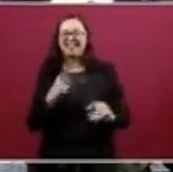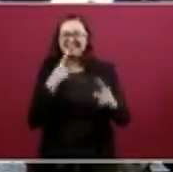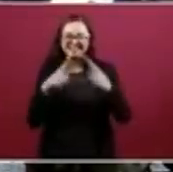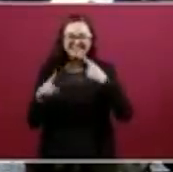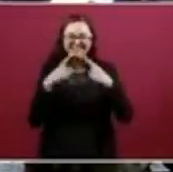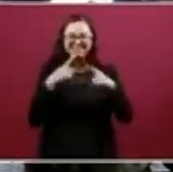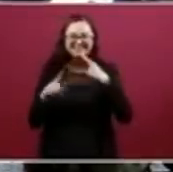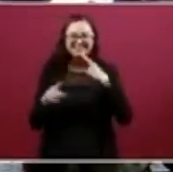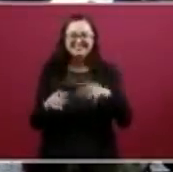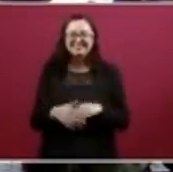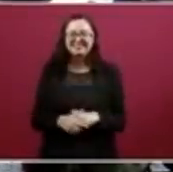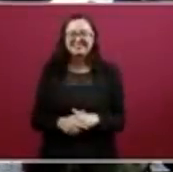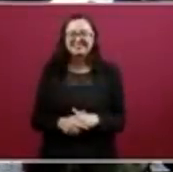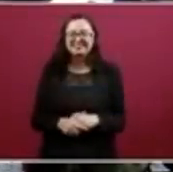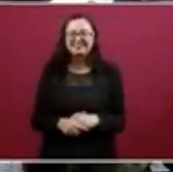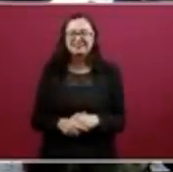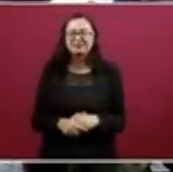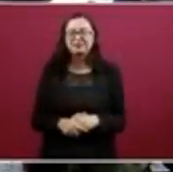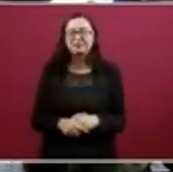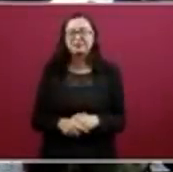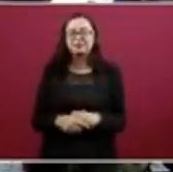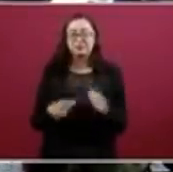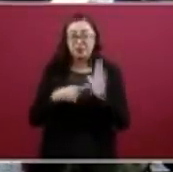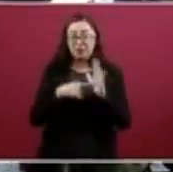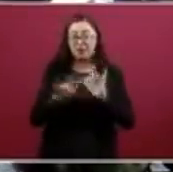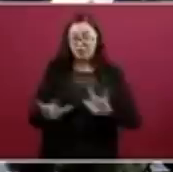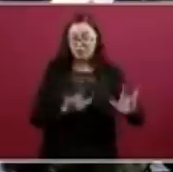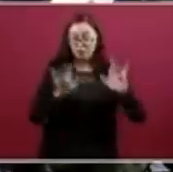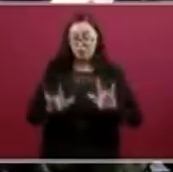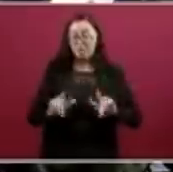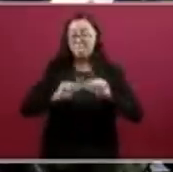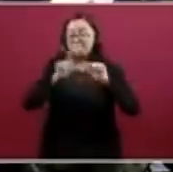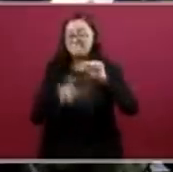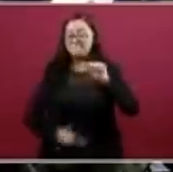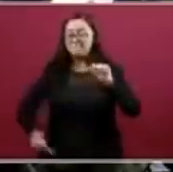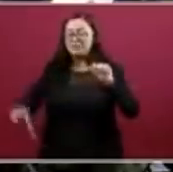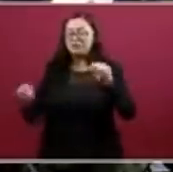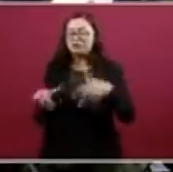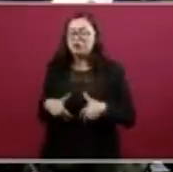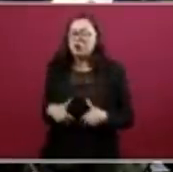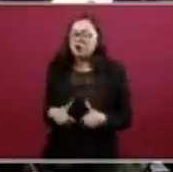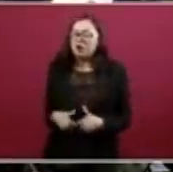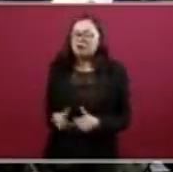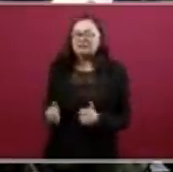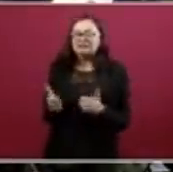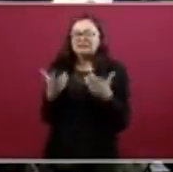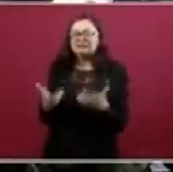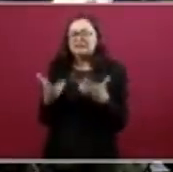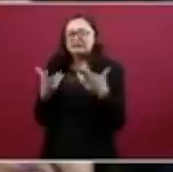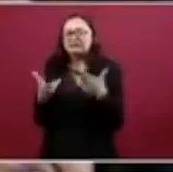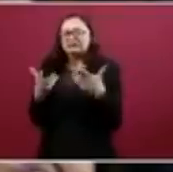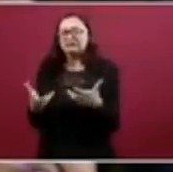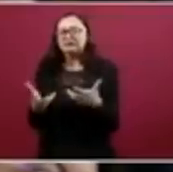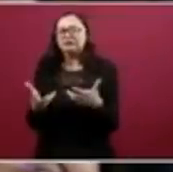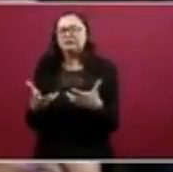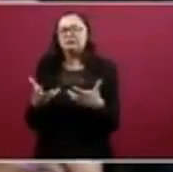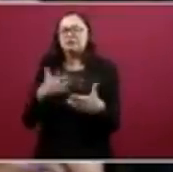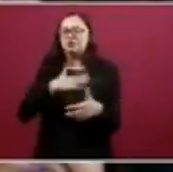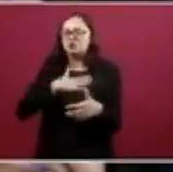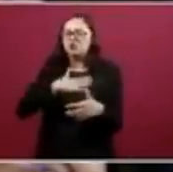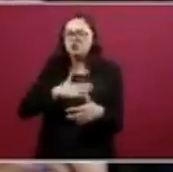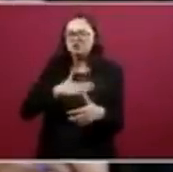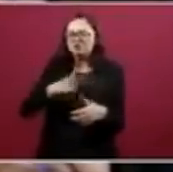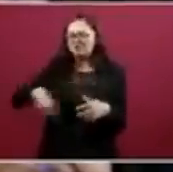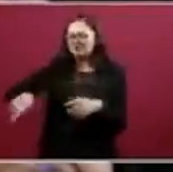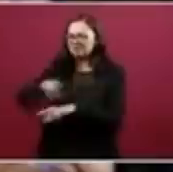Un México con hambre y con sed de justicia. Un México de gente